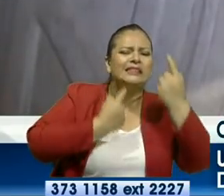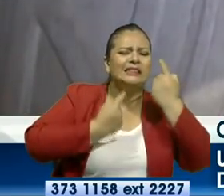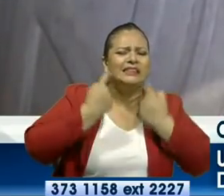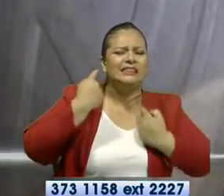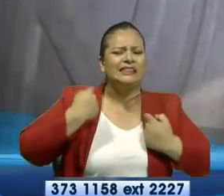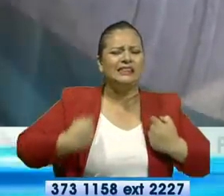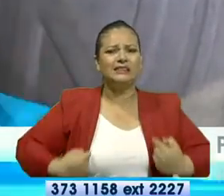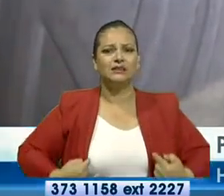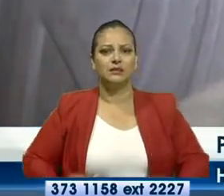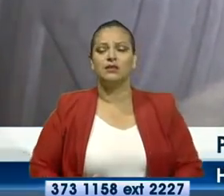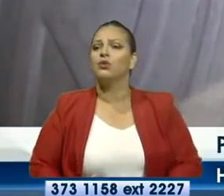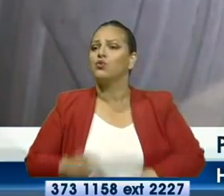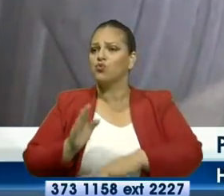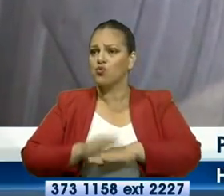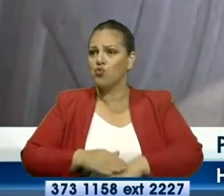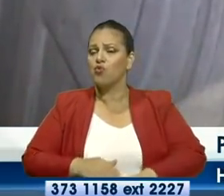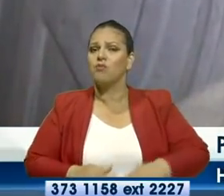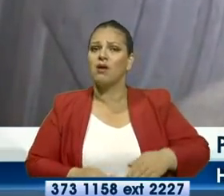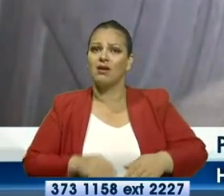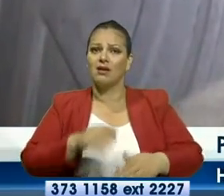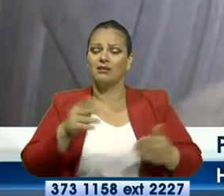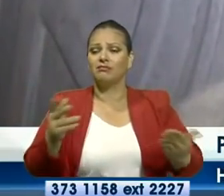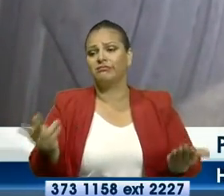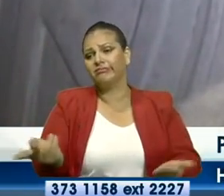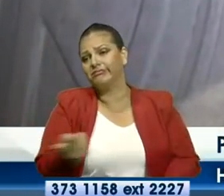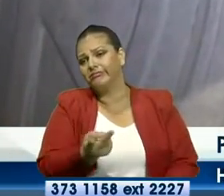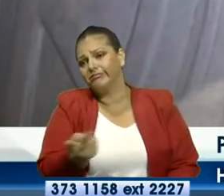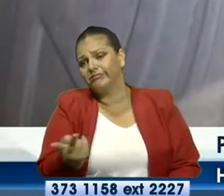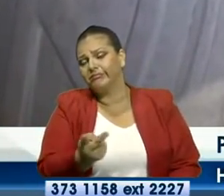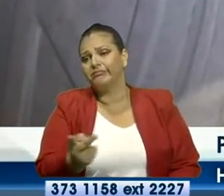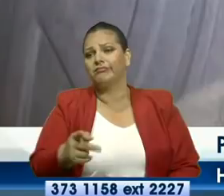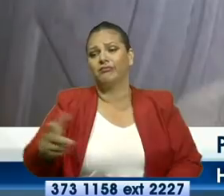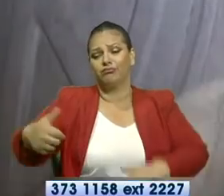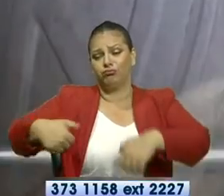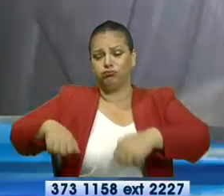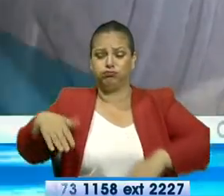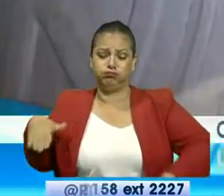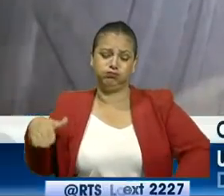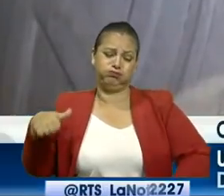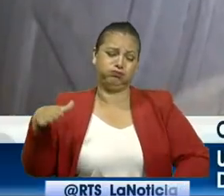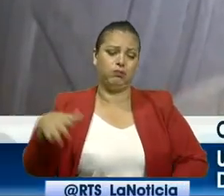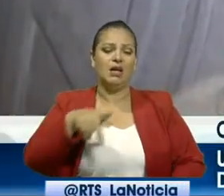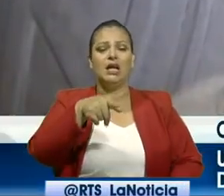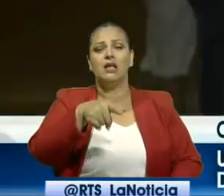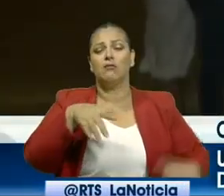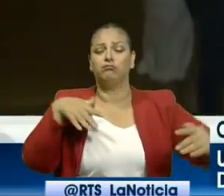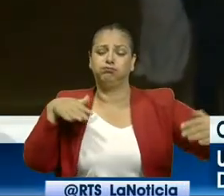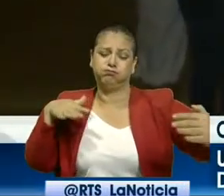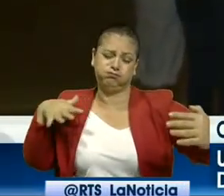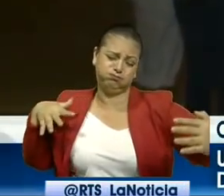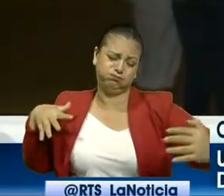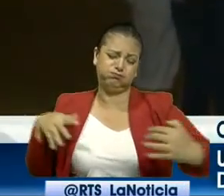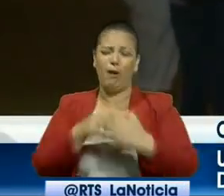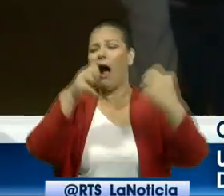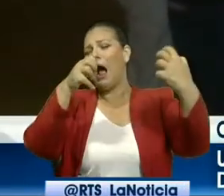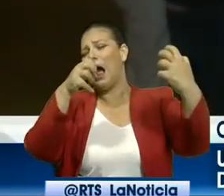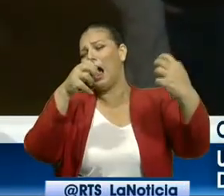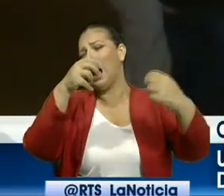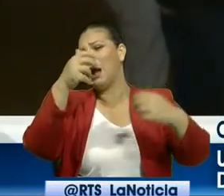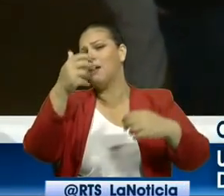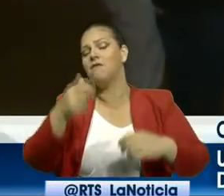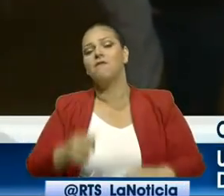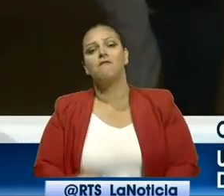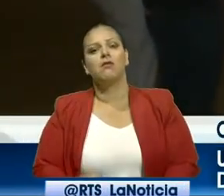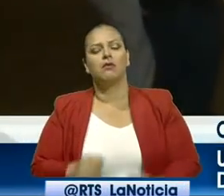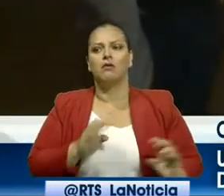camioneta cruzaba velocidad, igualmente la moto. O sea, no hay precaución de ambos lados. Entonces pasó lo que pasó. Fue el sonido del impacto lo